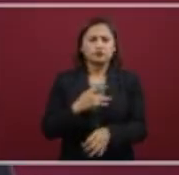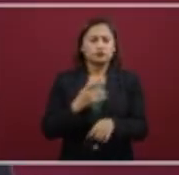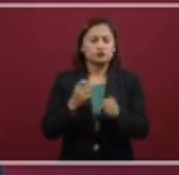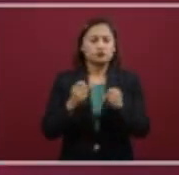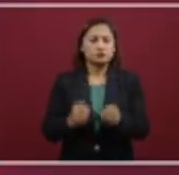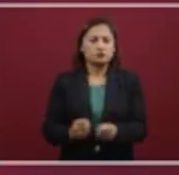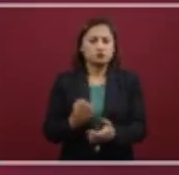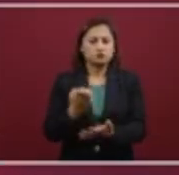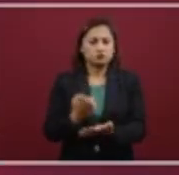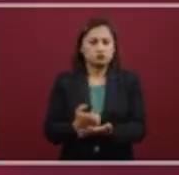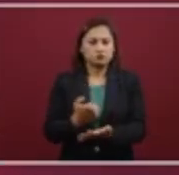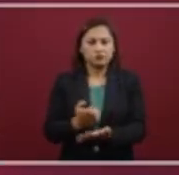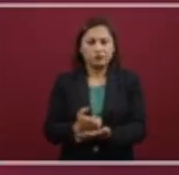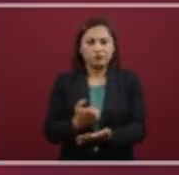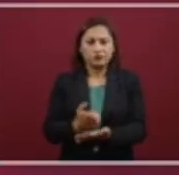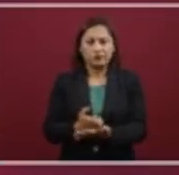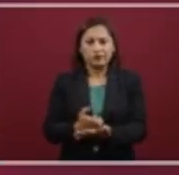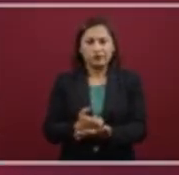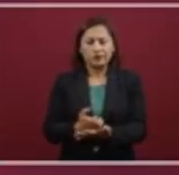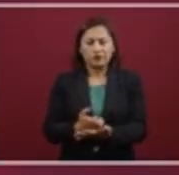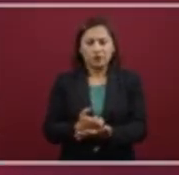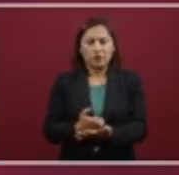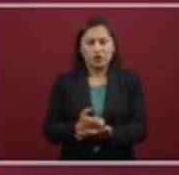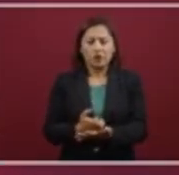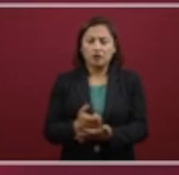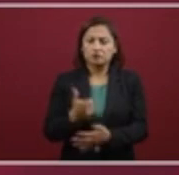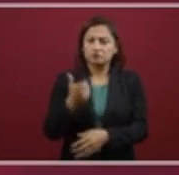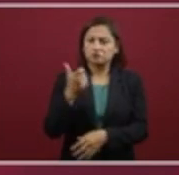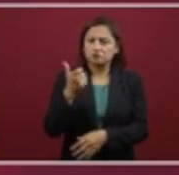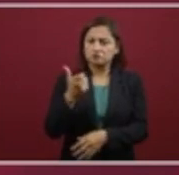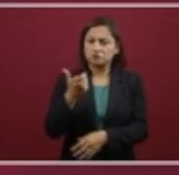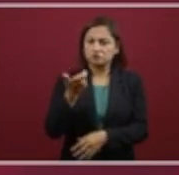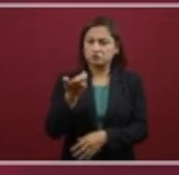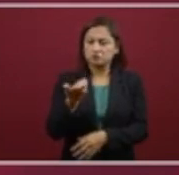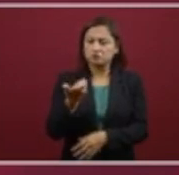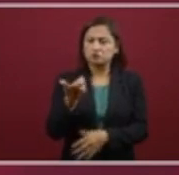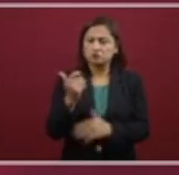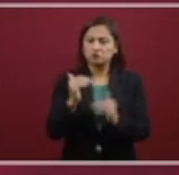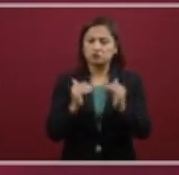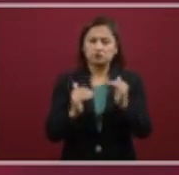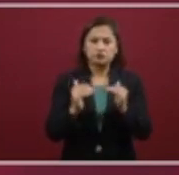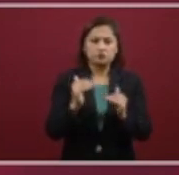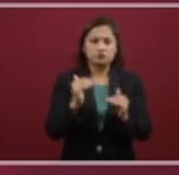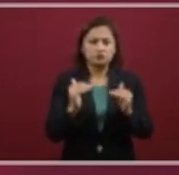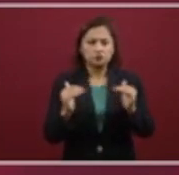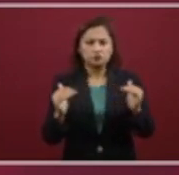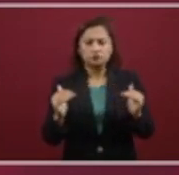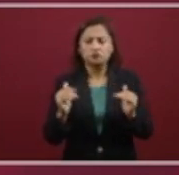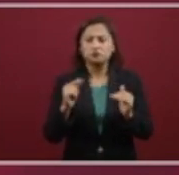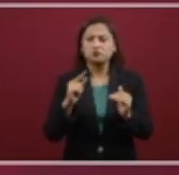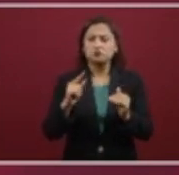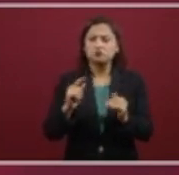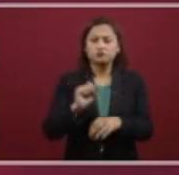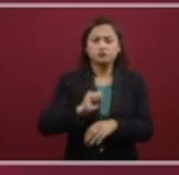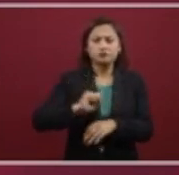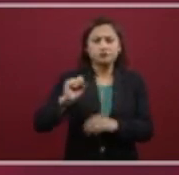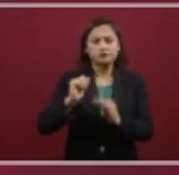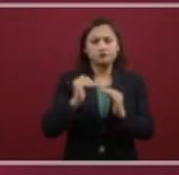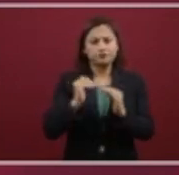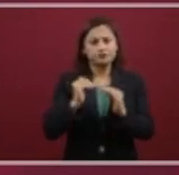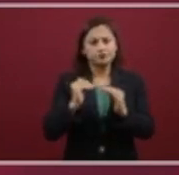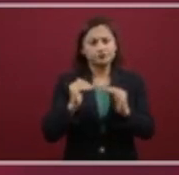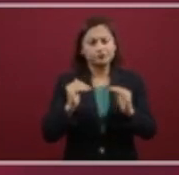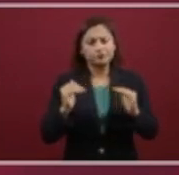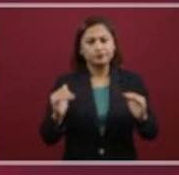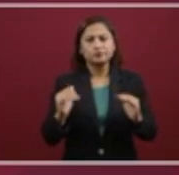en el peso, de estabilidad en inflación, mucha